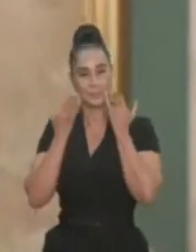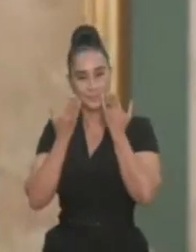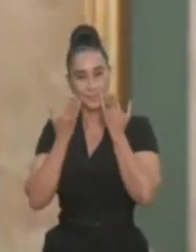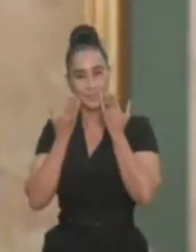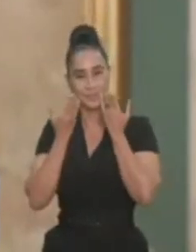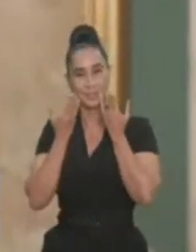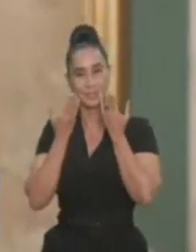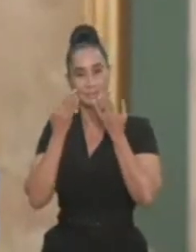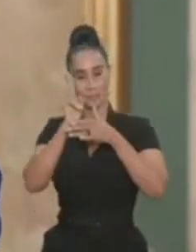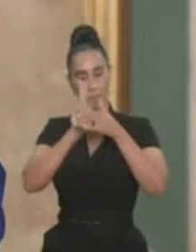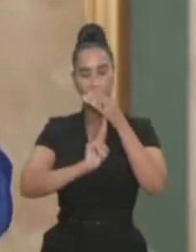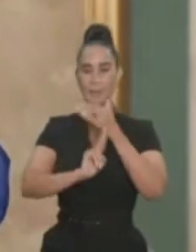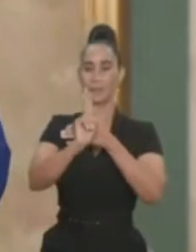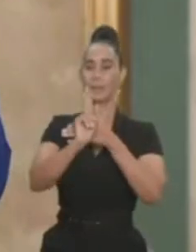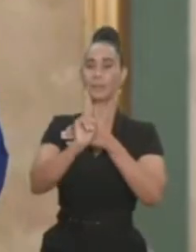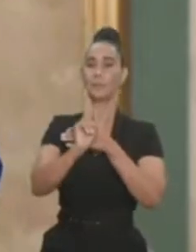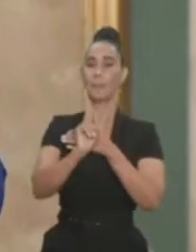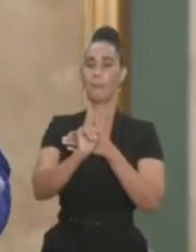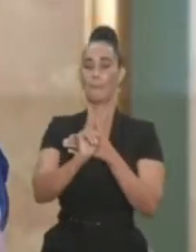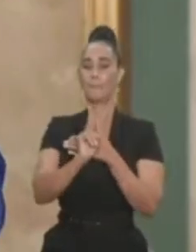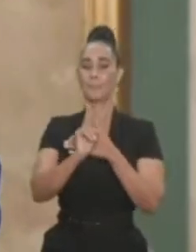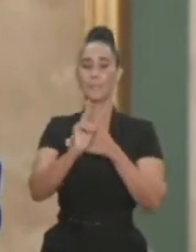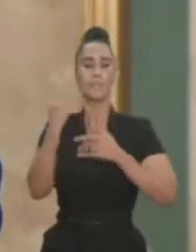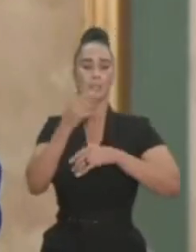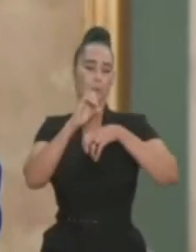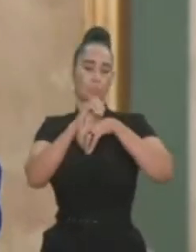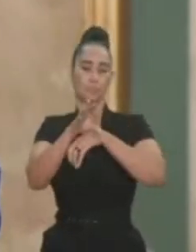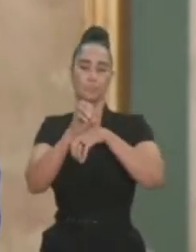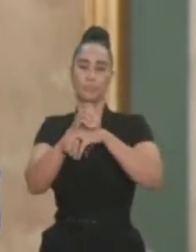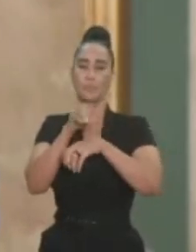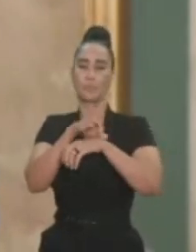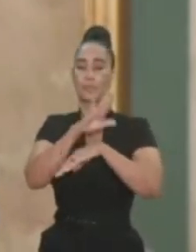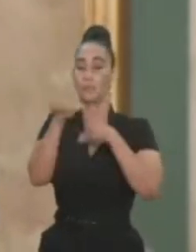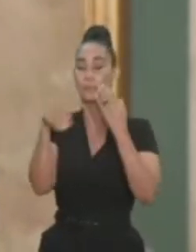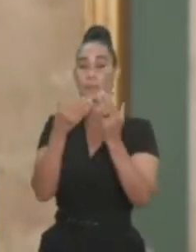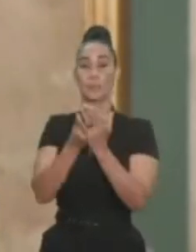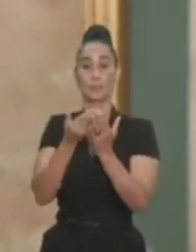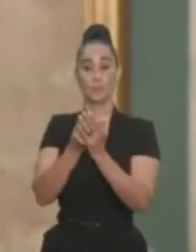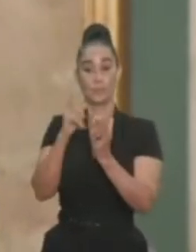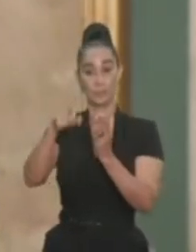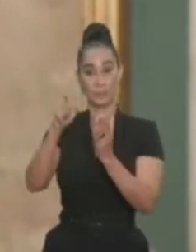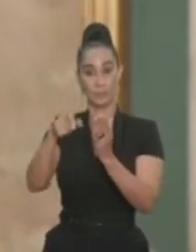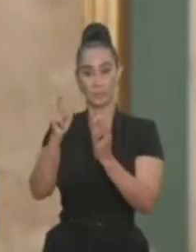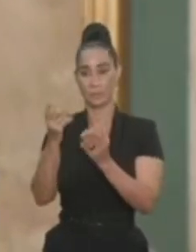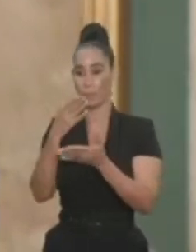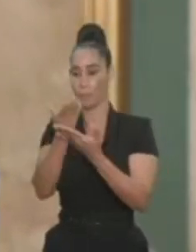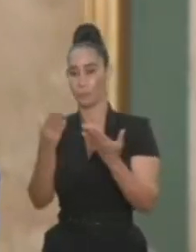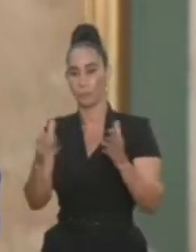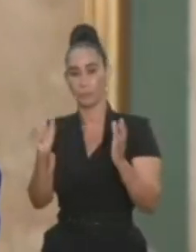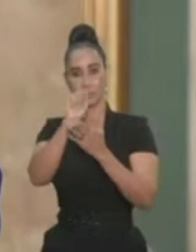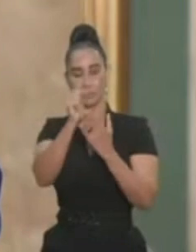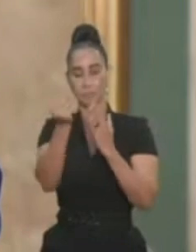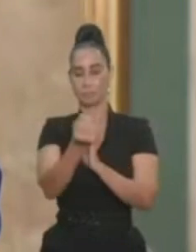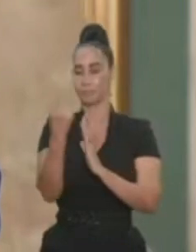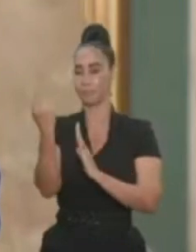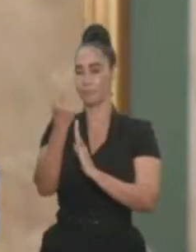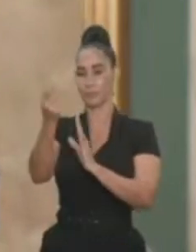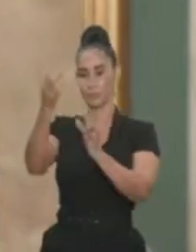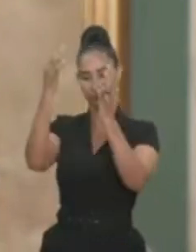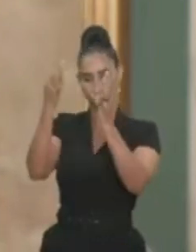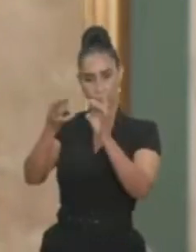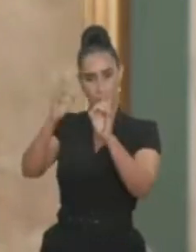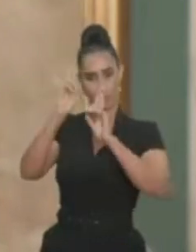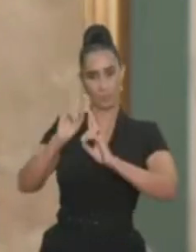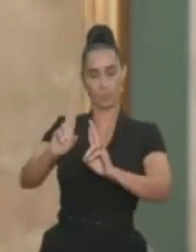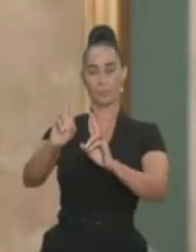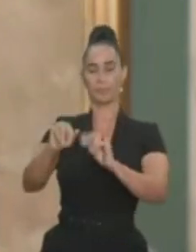sana, con esa recomendación para cualquier caso, siempre prudente,